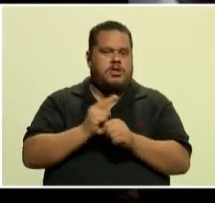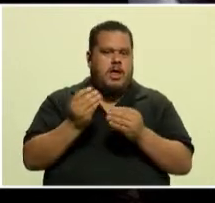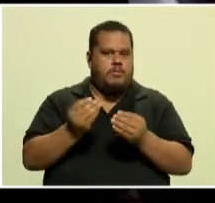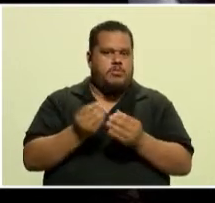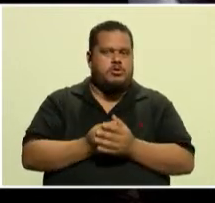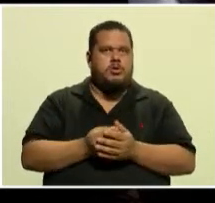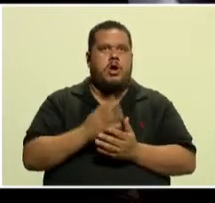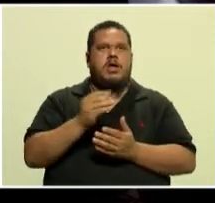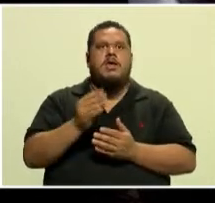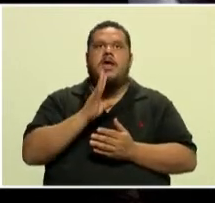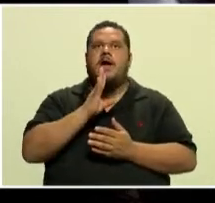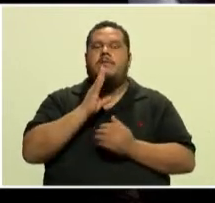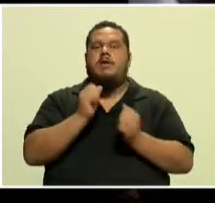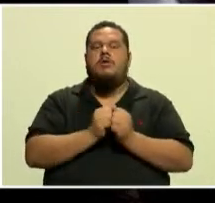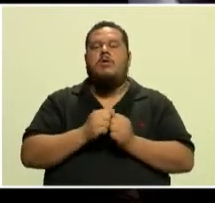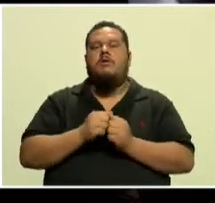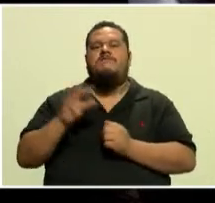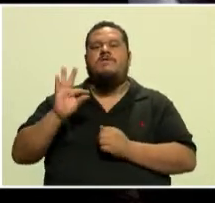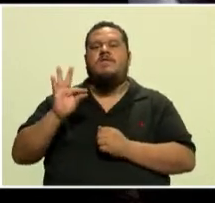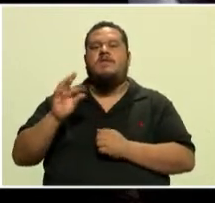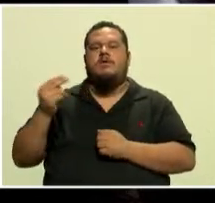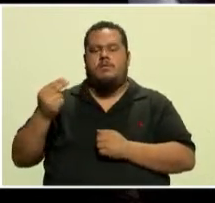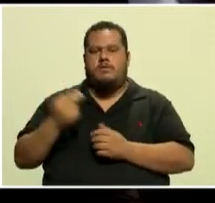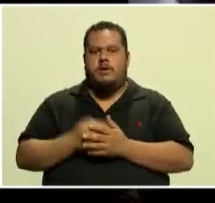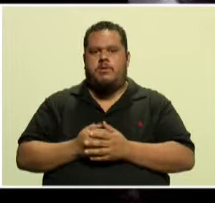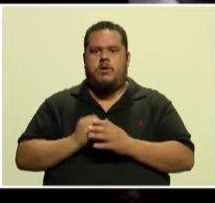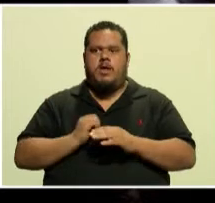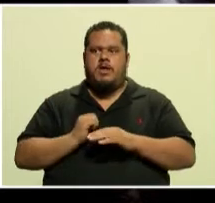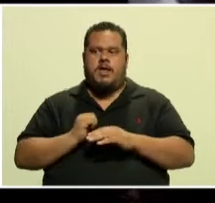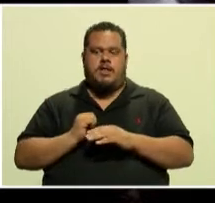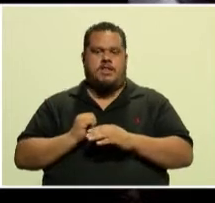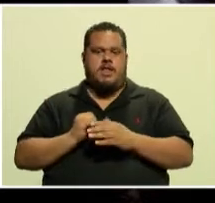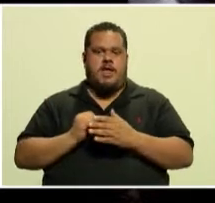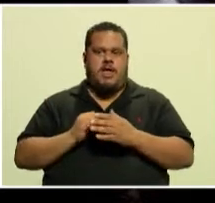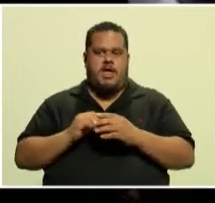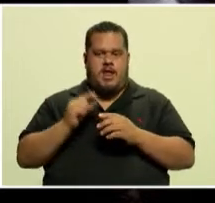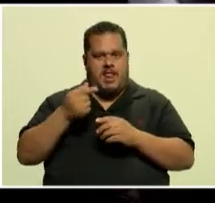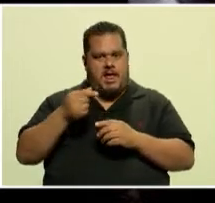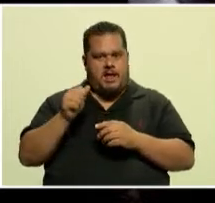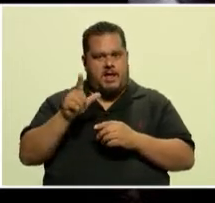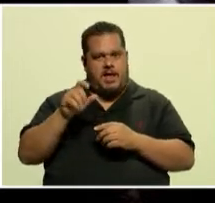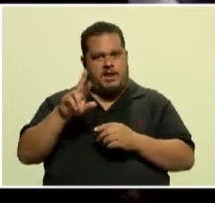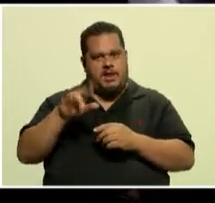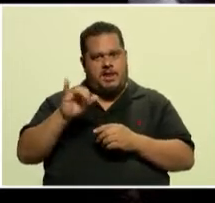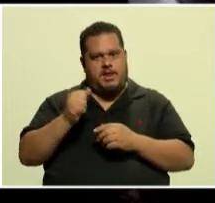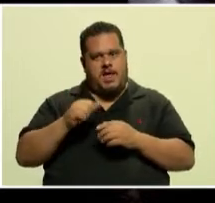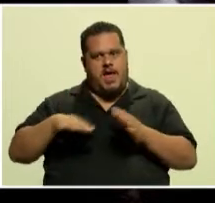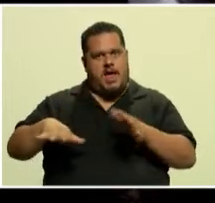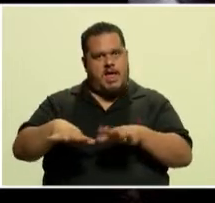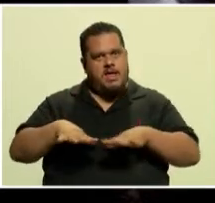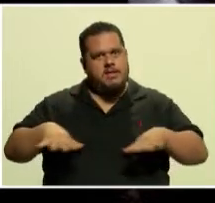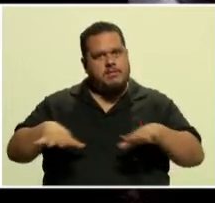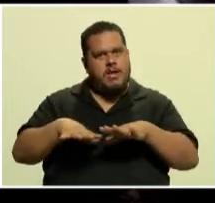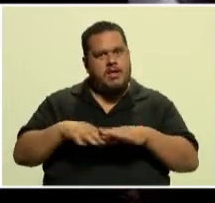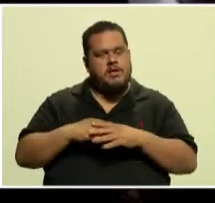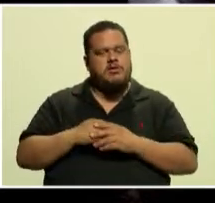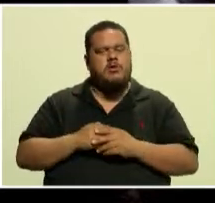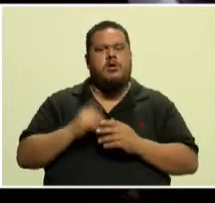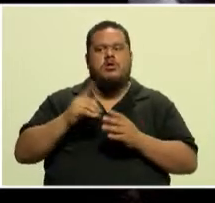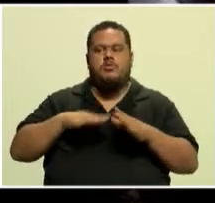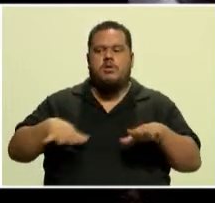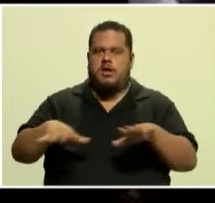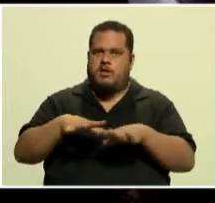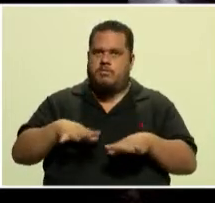Y hablé con Federico Herrero, que es el fundador de la Galería Espacio, que es un espacio